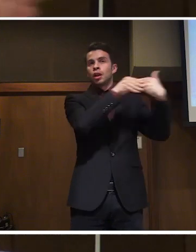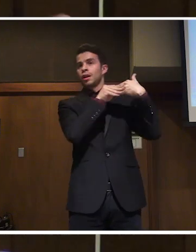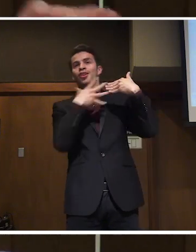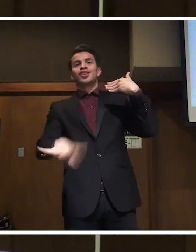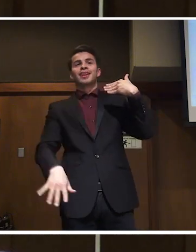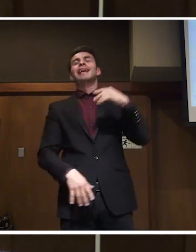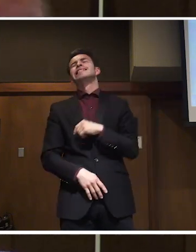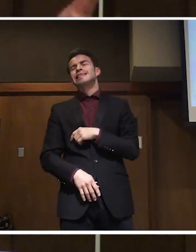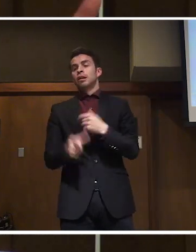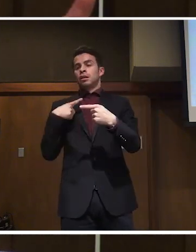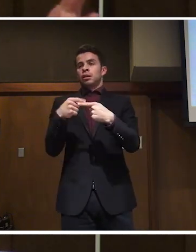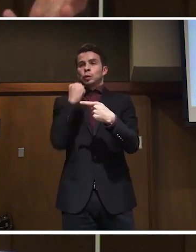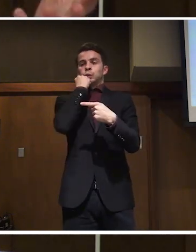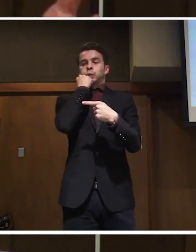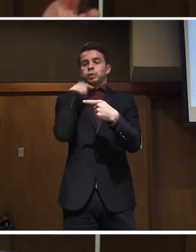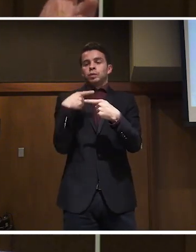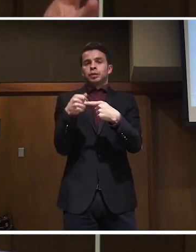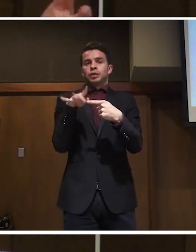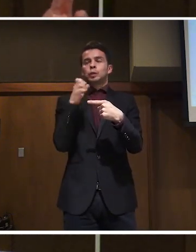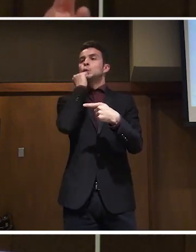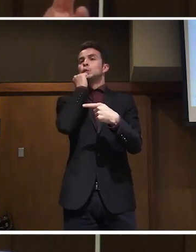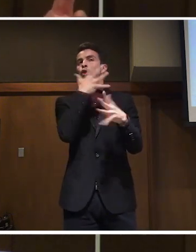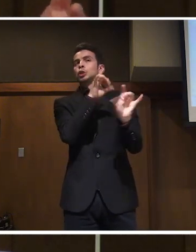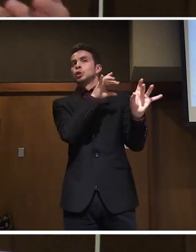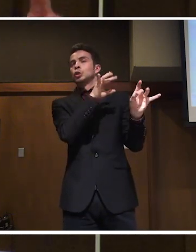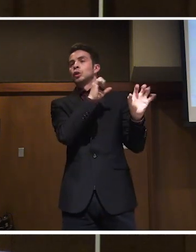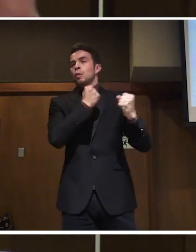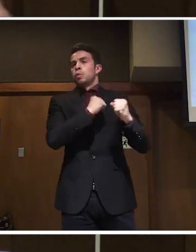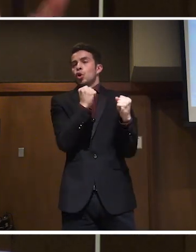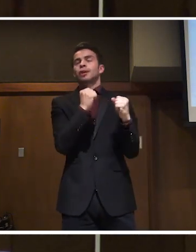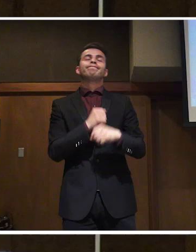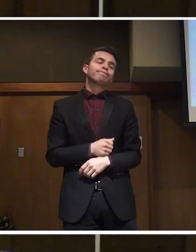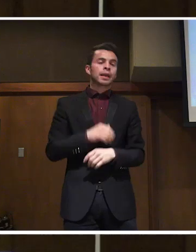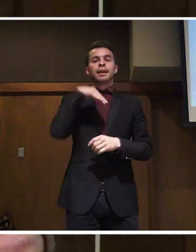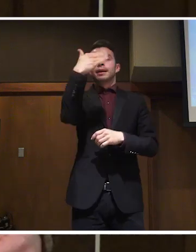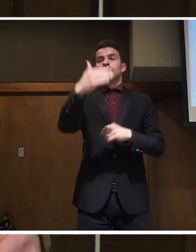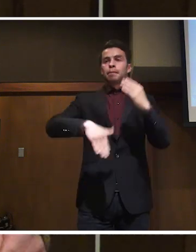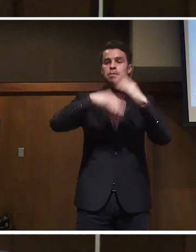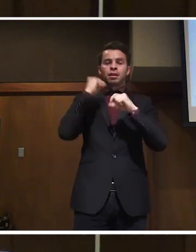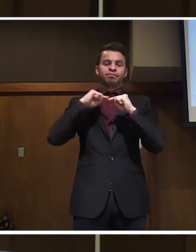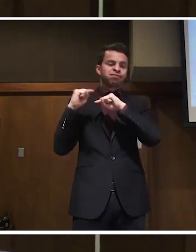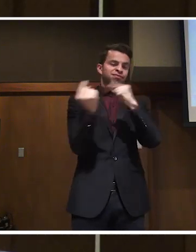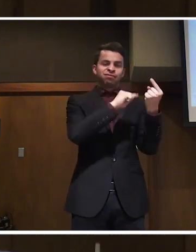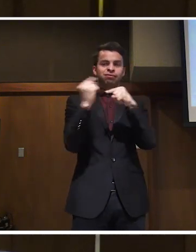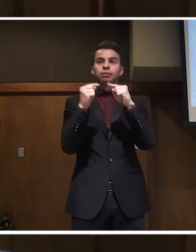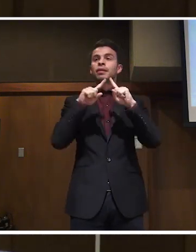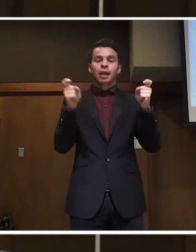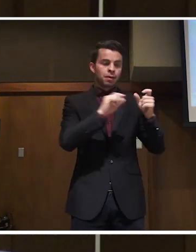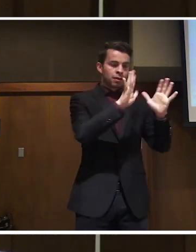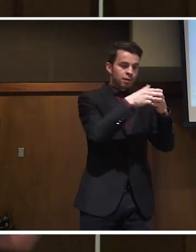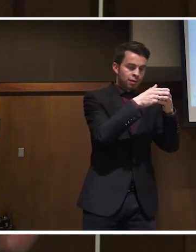XIX, es la historia de los conflictos entre federalistas y centralistas, y en el siglo XX